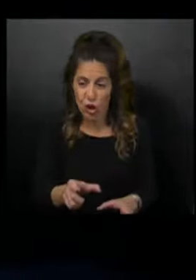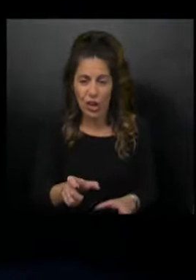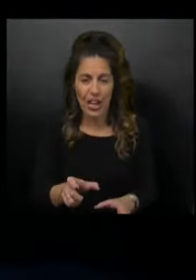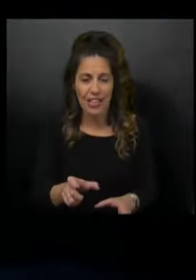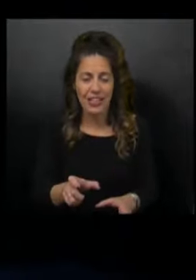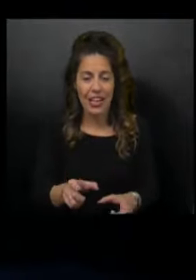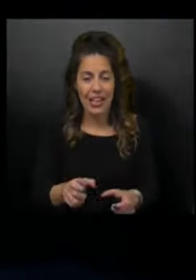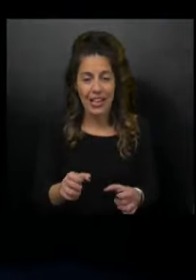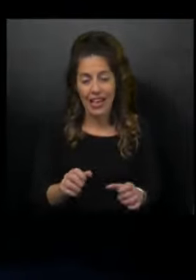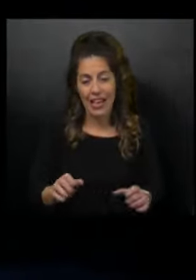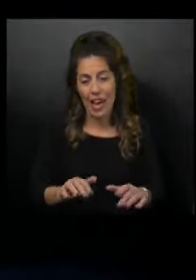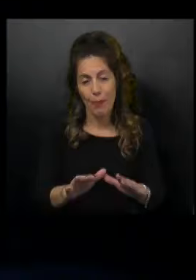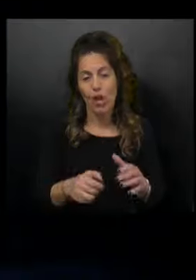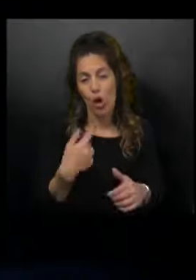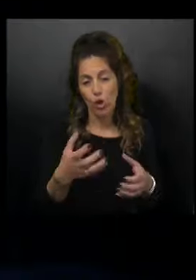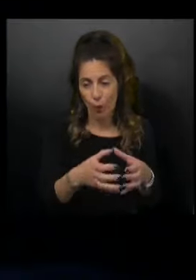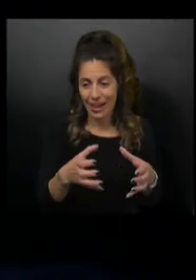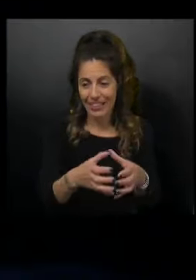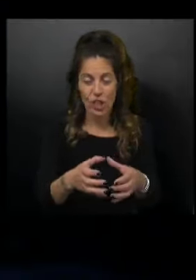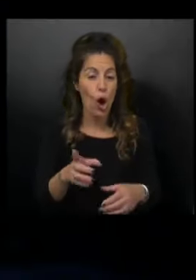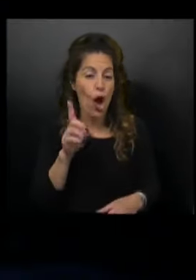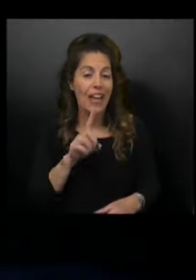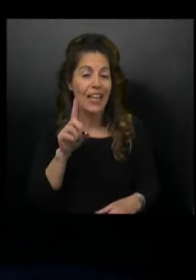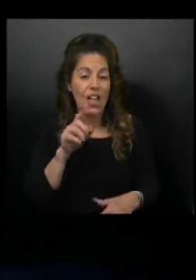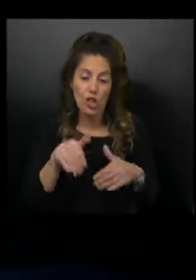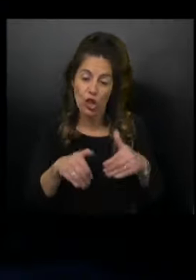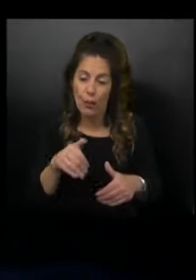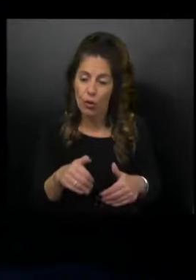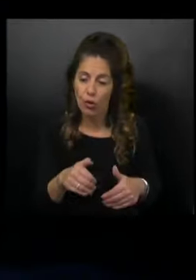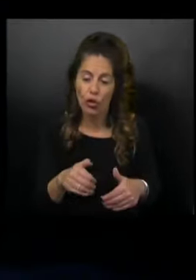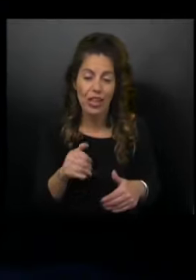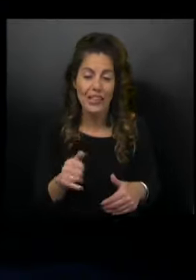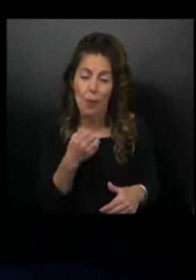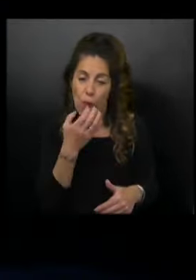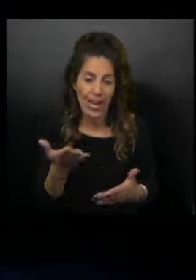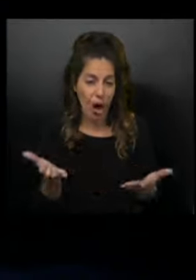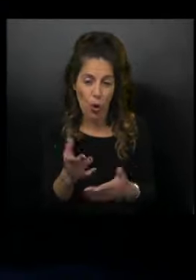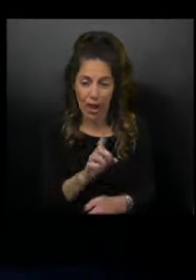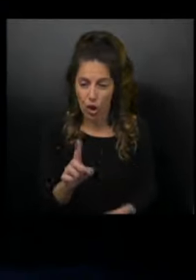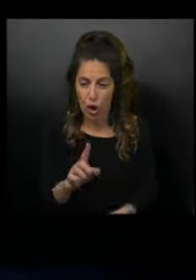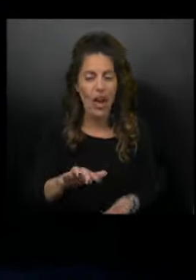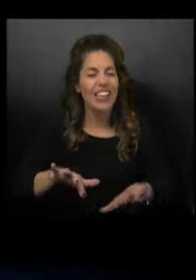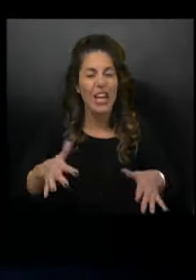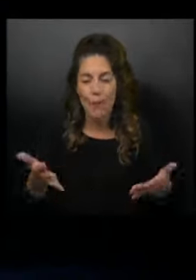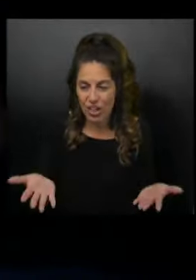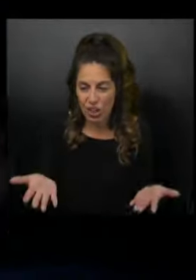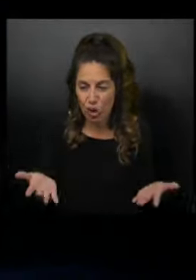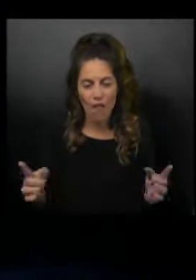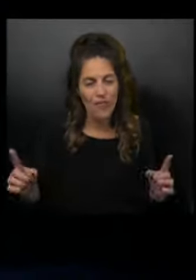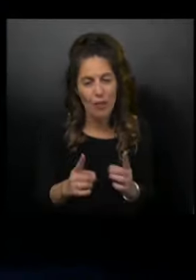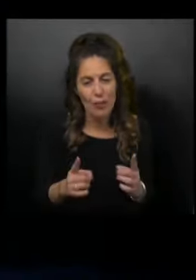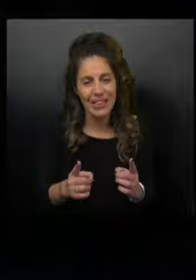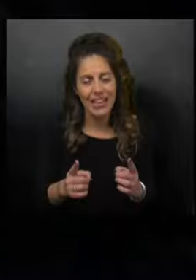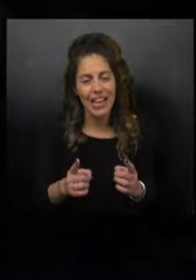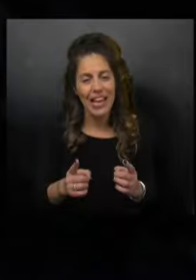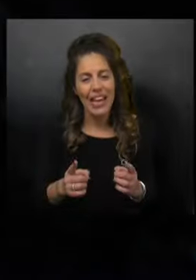partidos y la intención de Voto No no es tan buena como la que tuvo este Qué pasó por lo menos brevemente antes de meternos